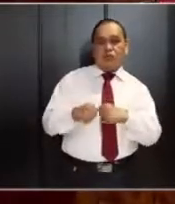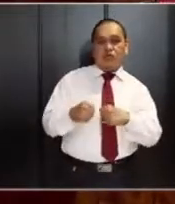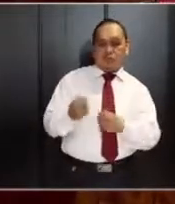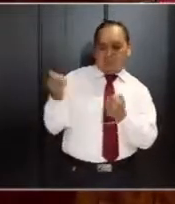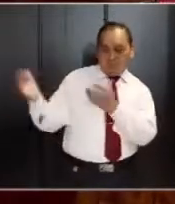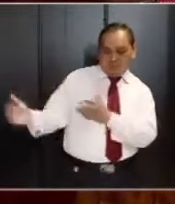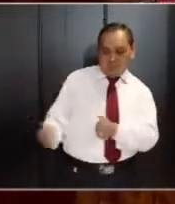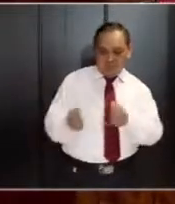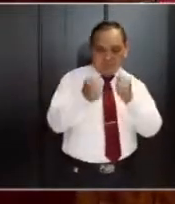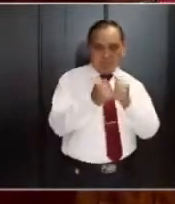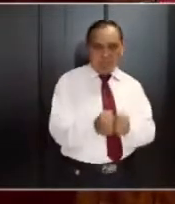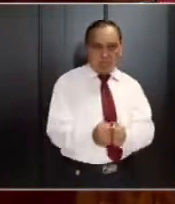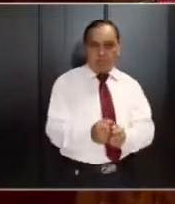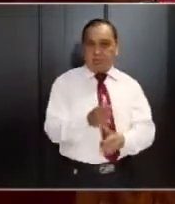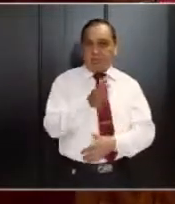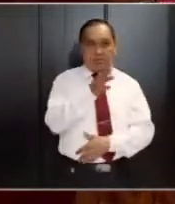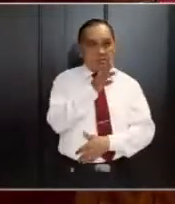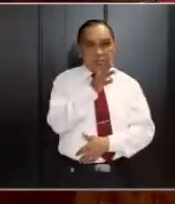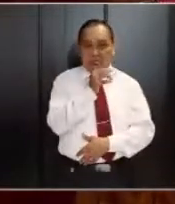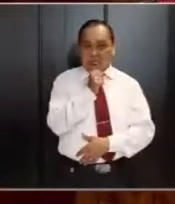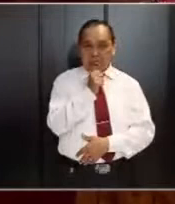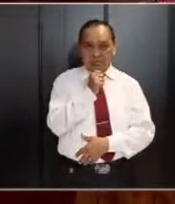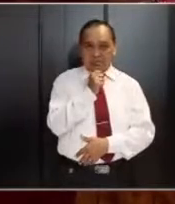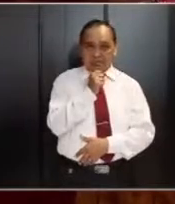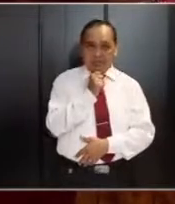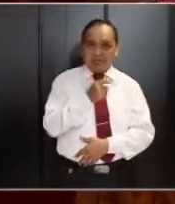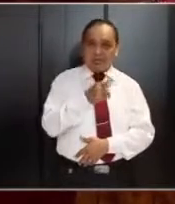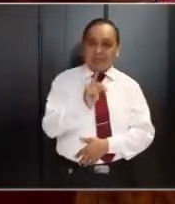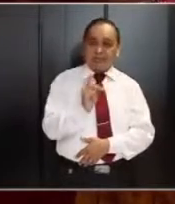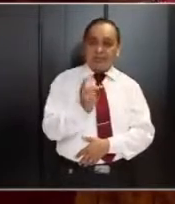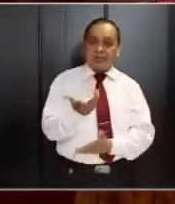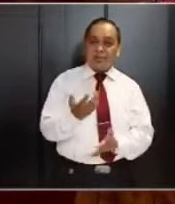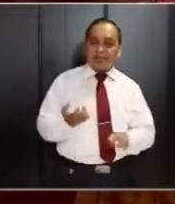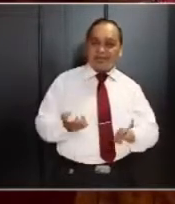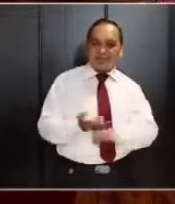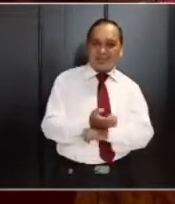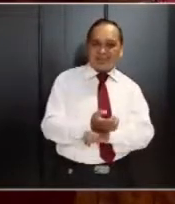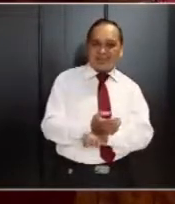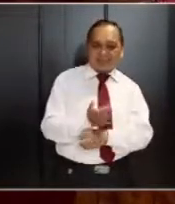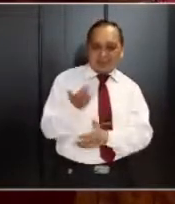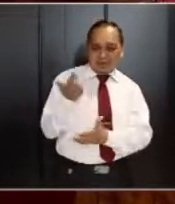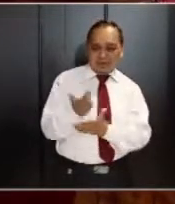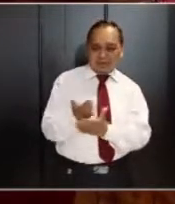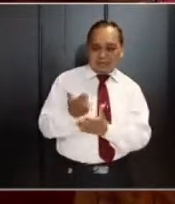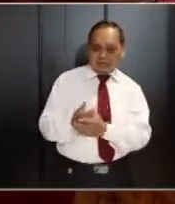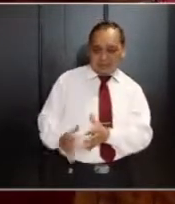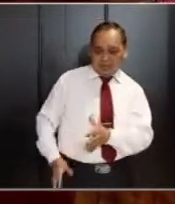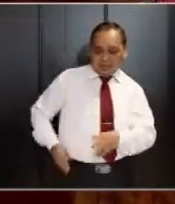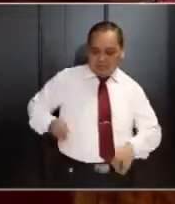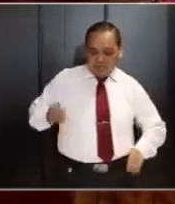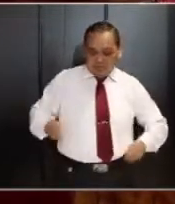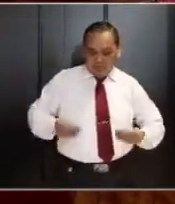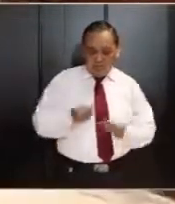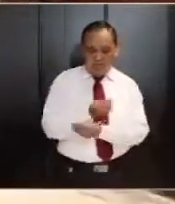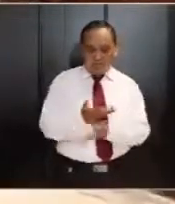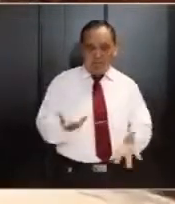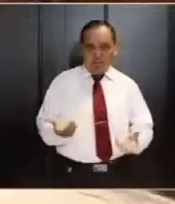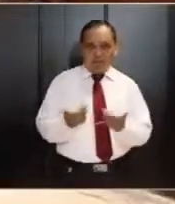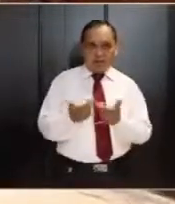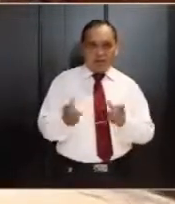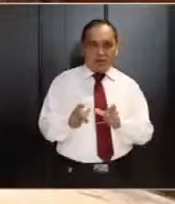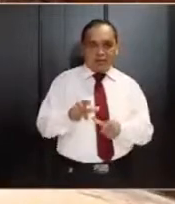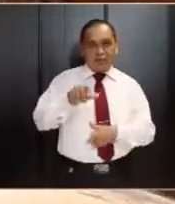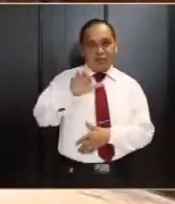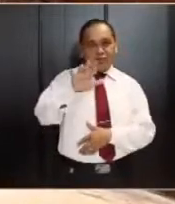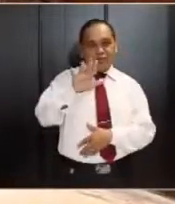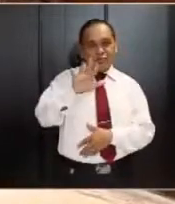pudo, con todo el dinero que sacó del Estado, que saqueó del Estado, y no pudo con su Sola y su Moreira, que es,